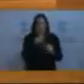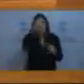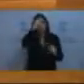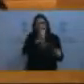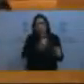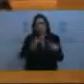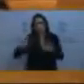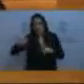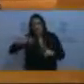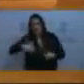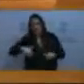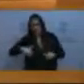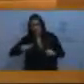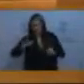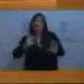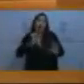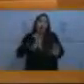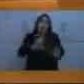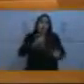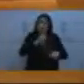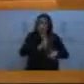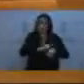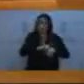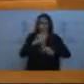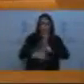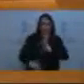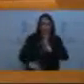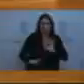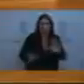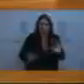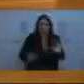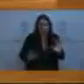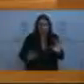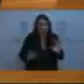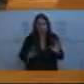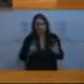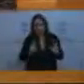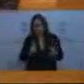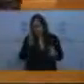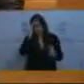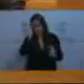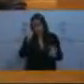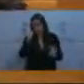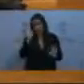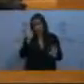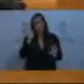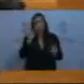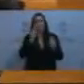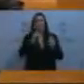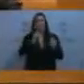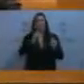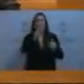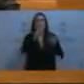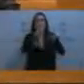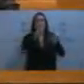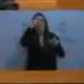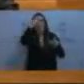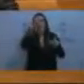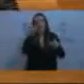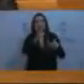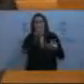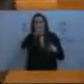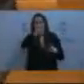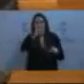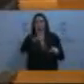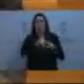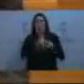Porque no ha dado tiempo. Y nos encontramos con los pacientes de Harrio discriminados